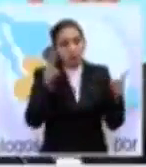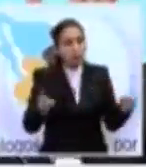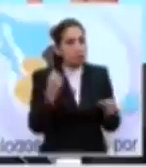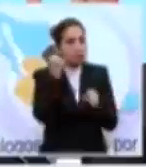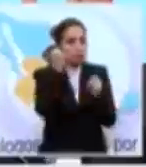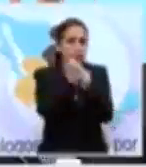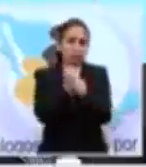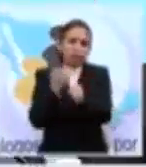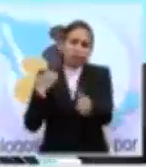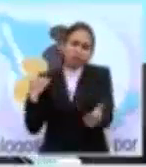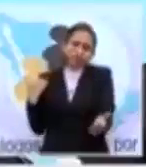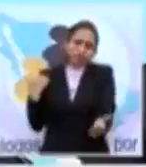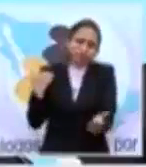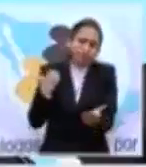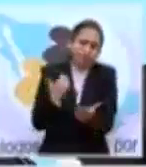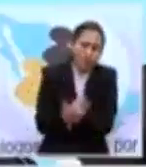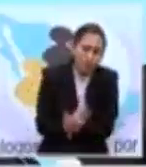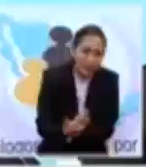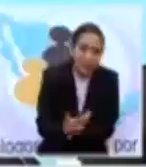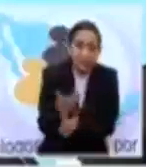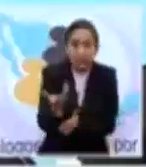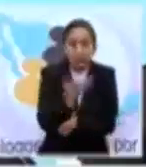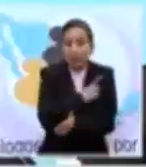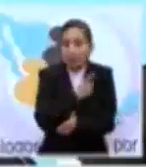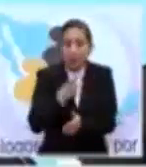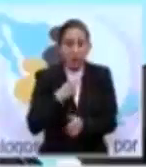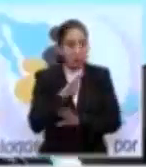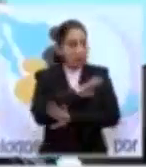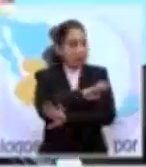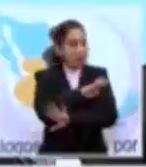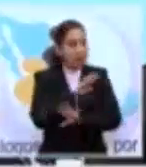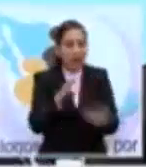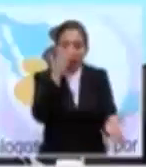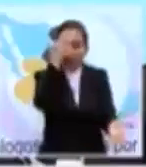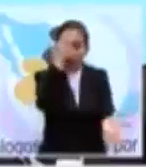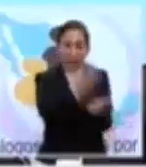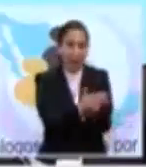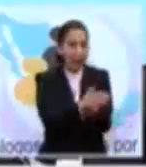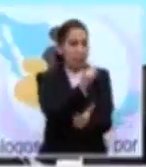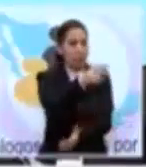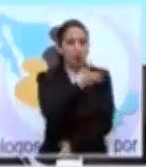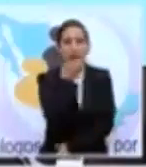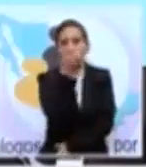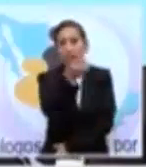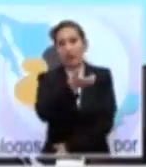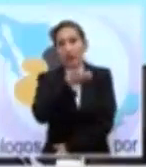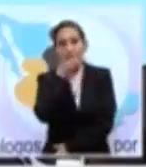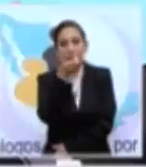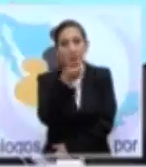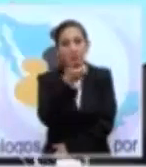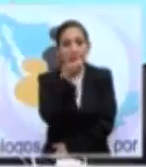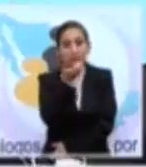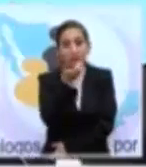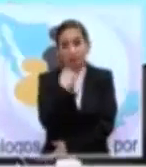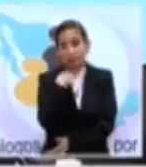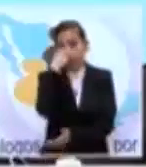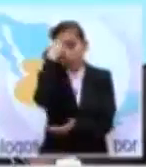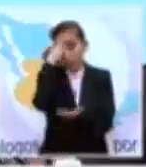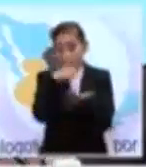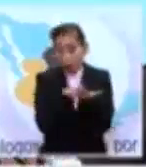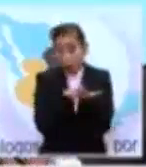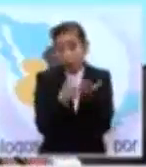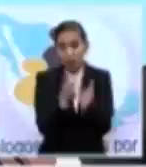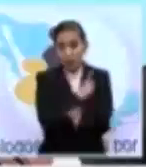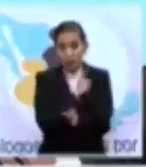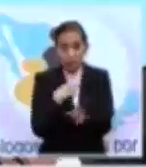durante décadas en este país y que teníamos que decir hasta aquí. Que creo que lo mínimo